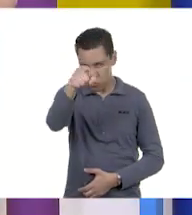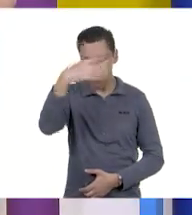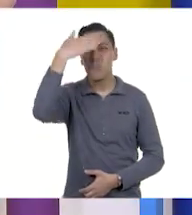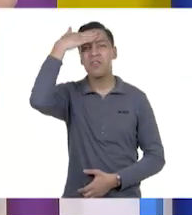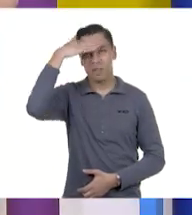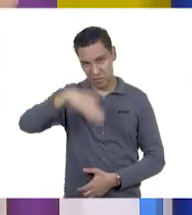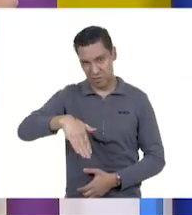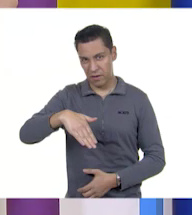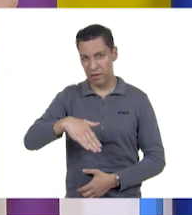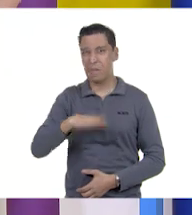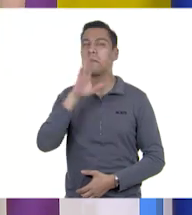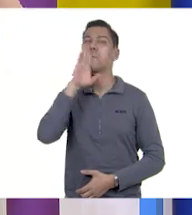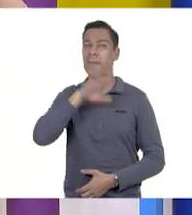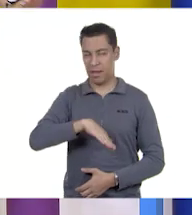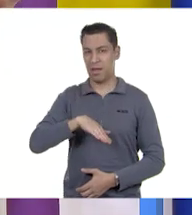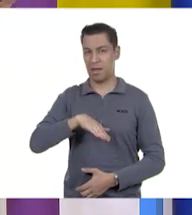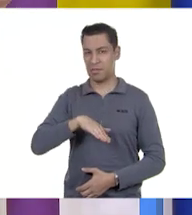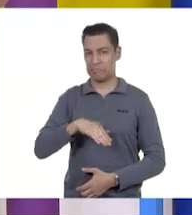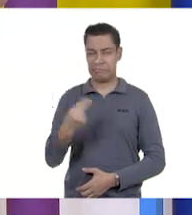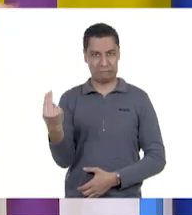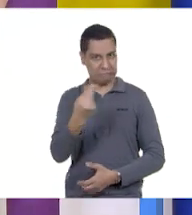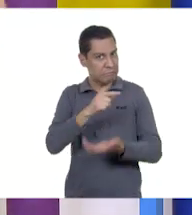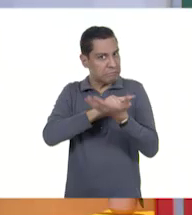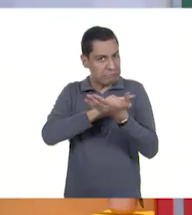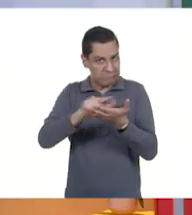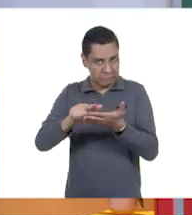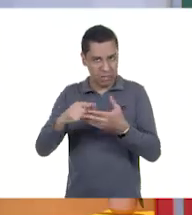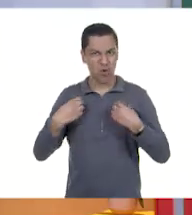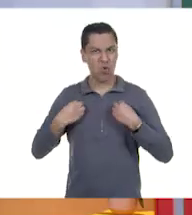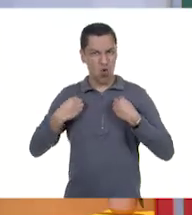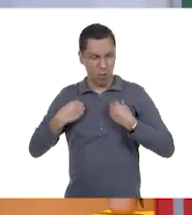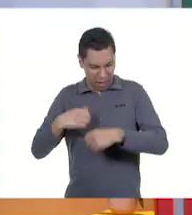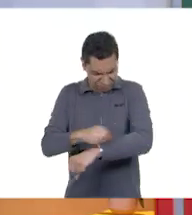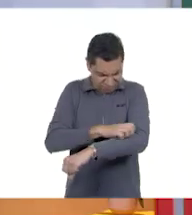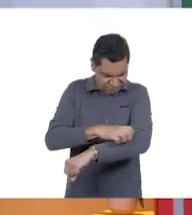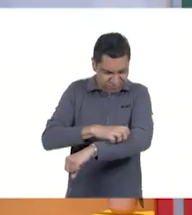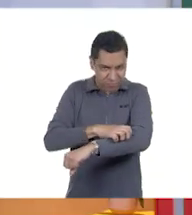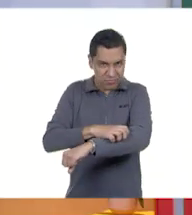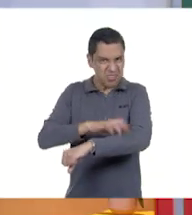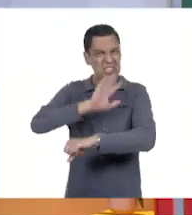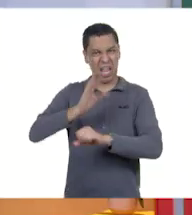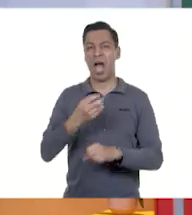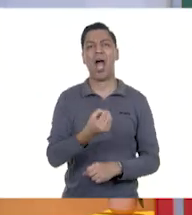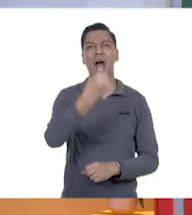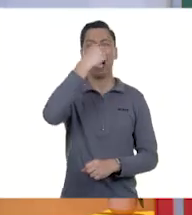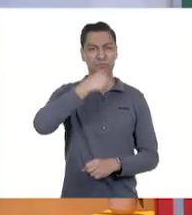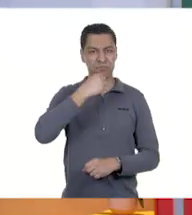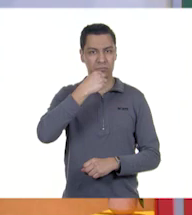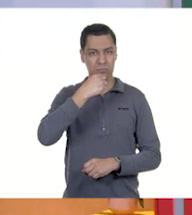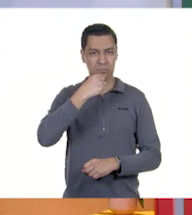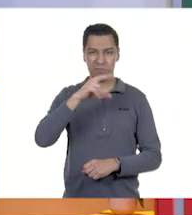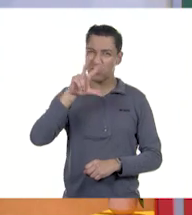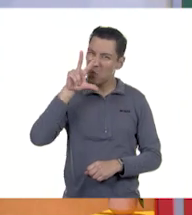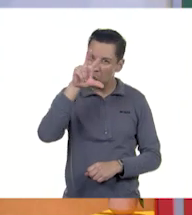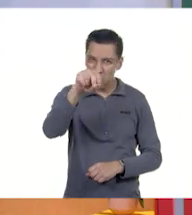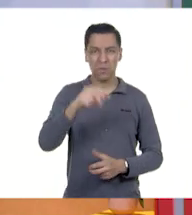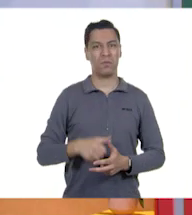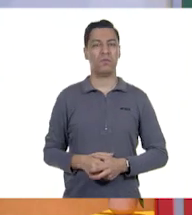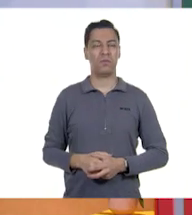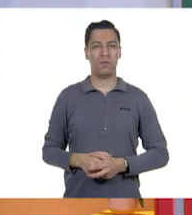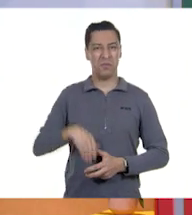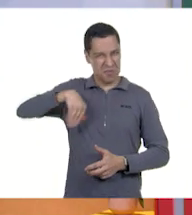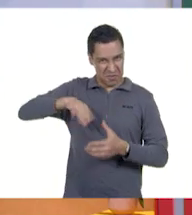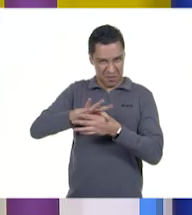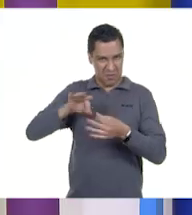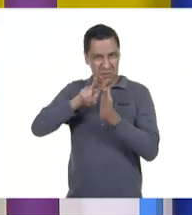una actividad correcta. Limpiarla con la ropa nada más y darle una mordida. Precisamente acabamos de ver un video de